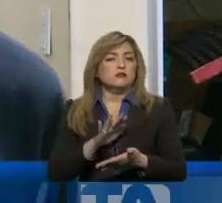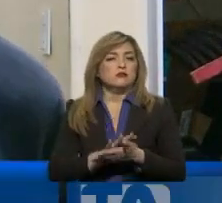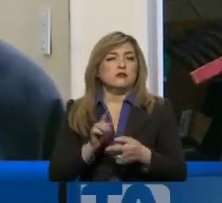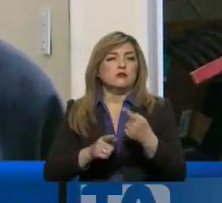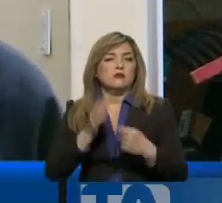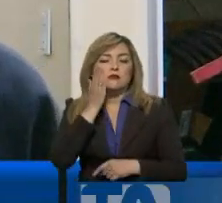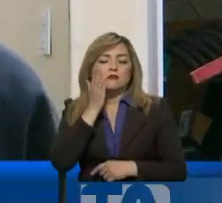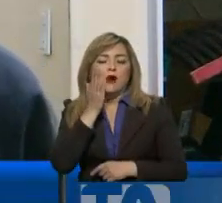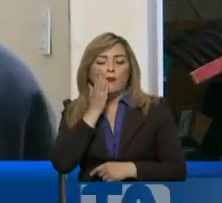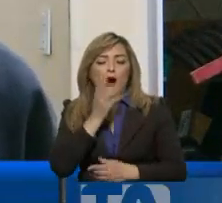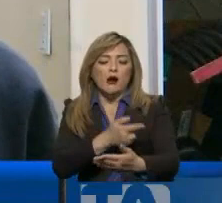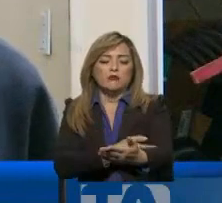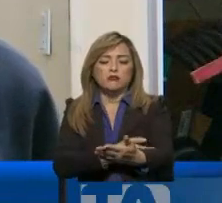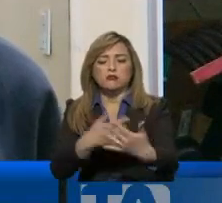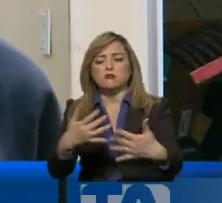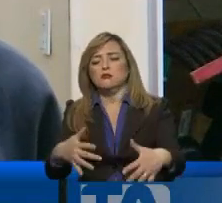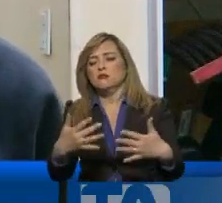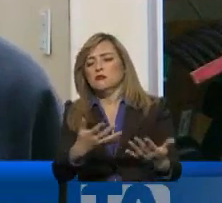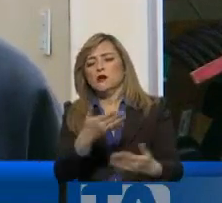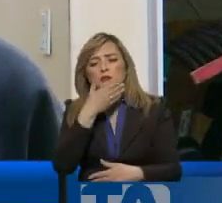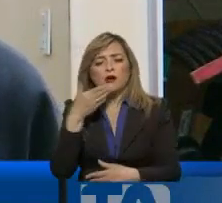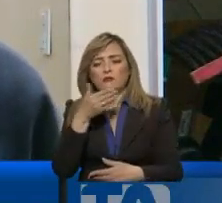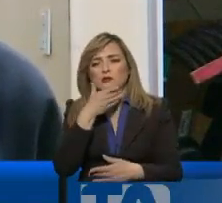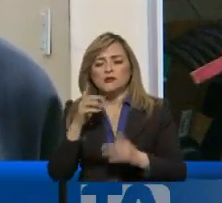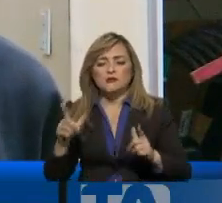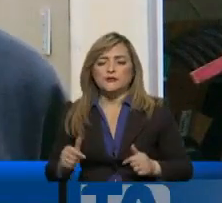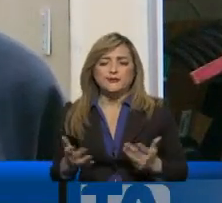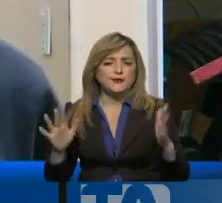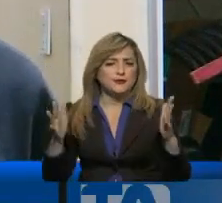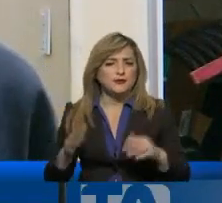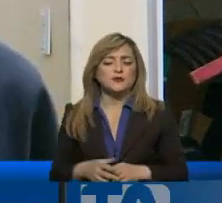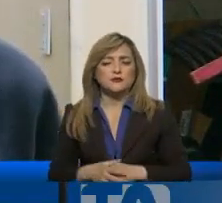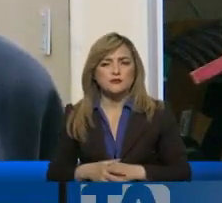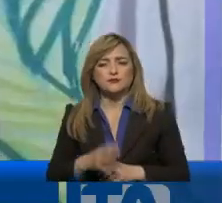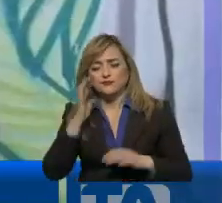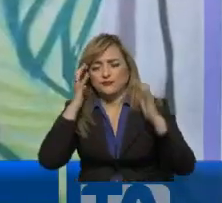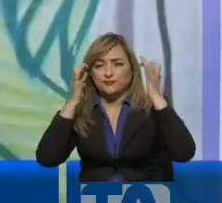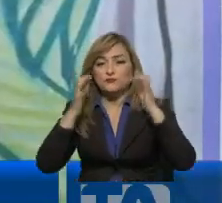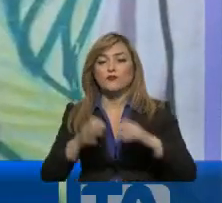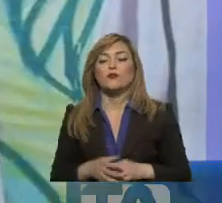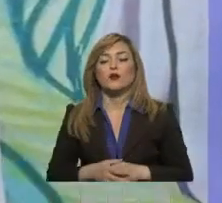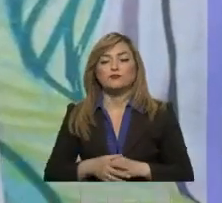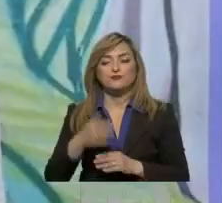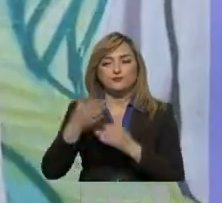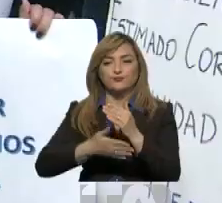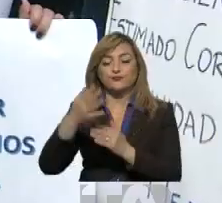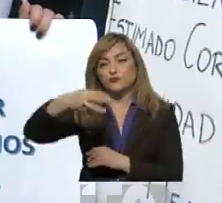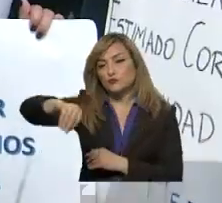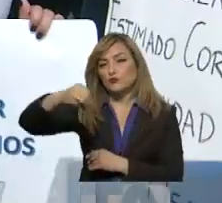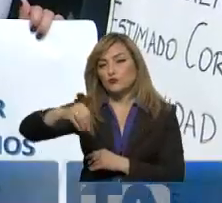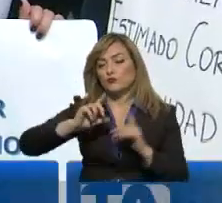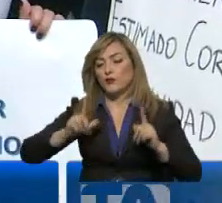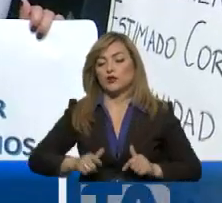mi madre se encontraba en un estado que no mejoraba y entonces teníamos esa preocupación. Hasta este miércoles el estado de